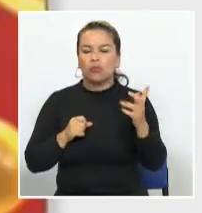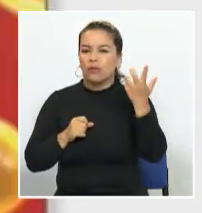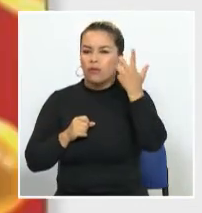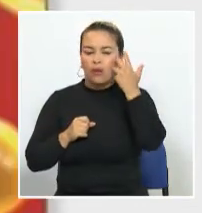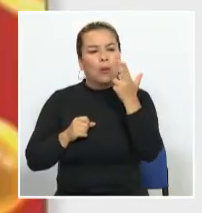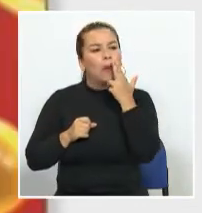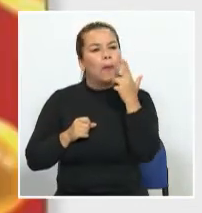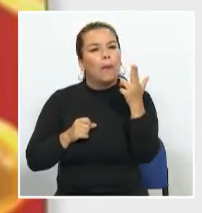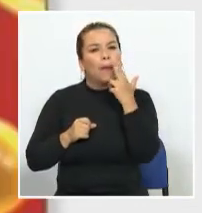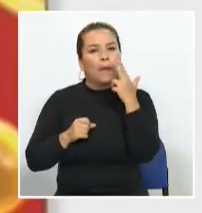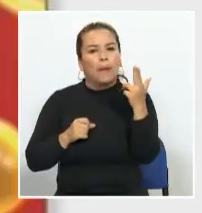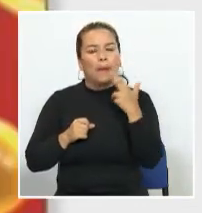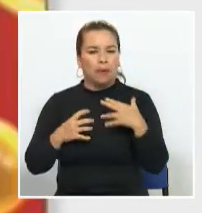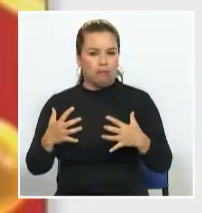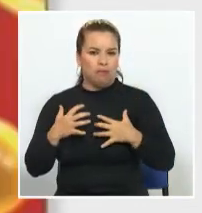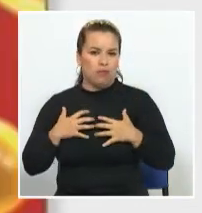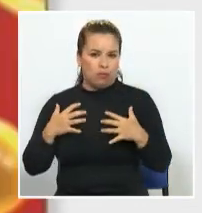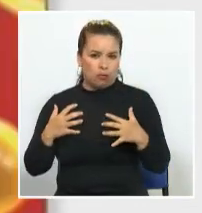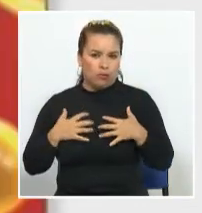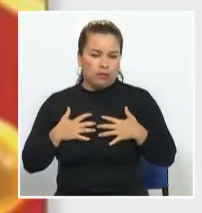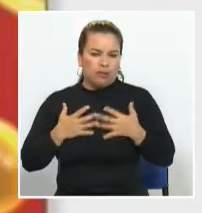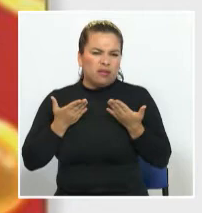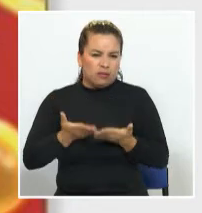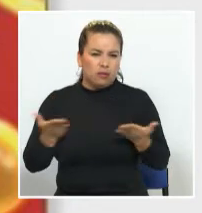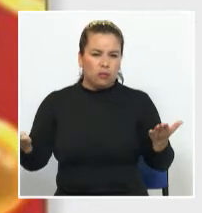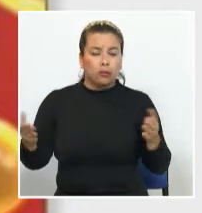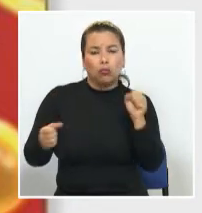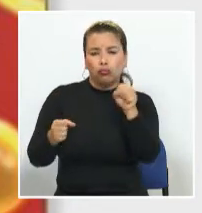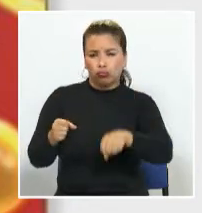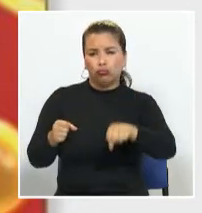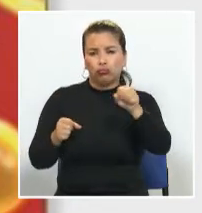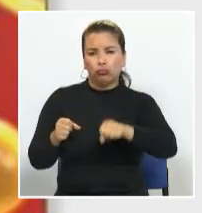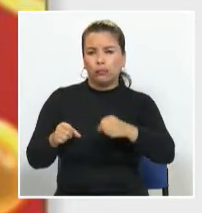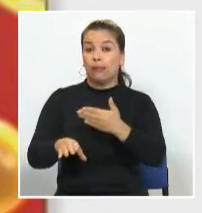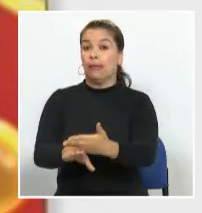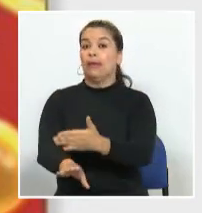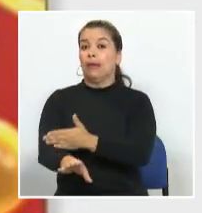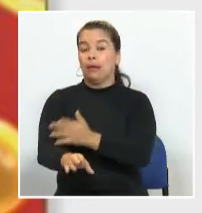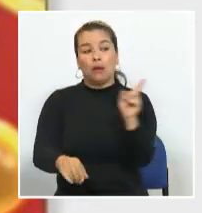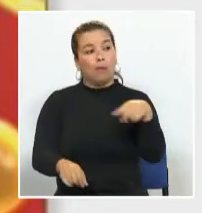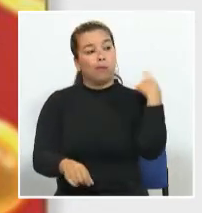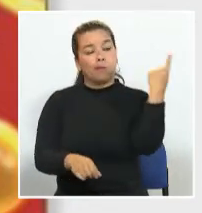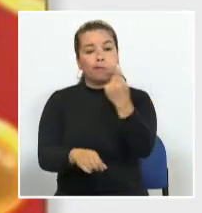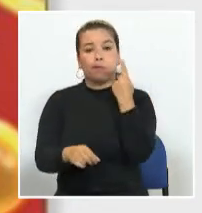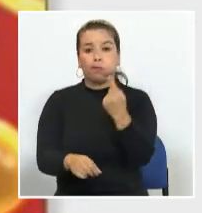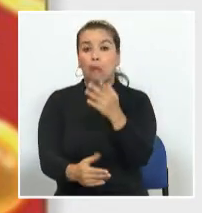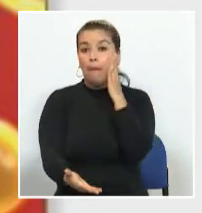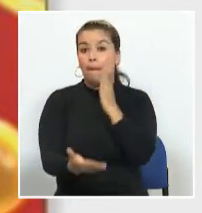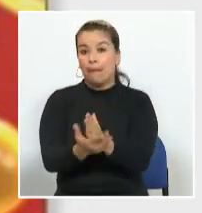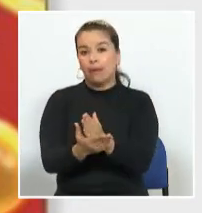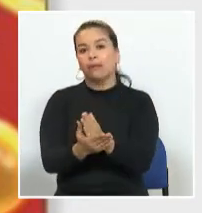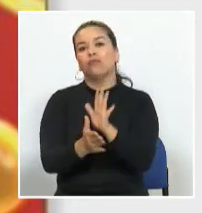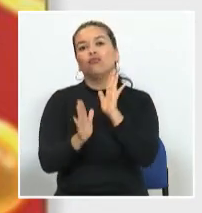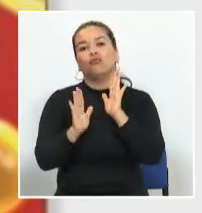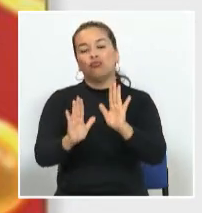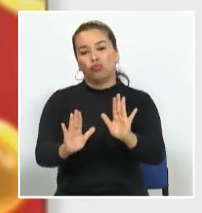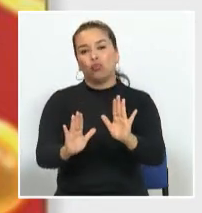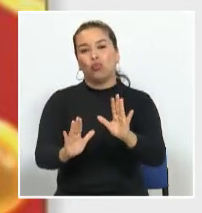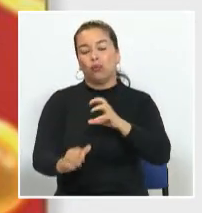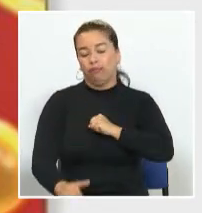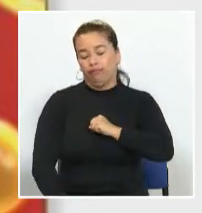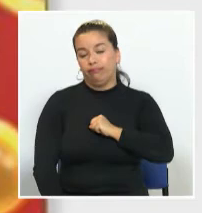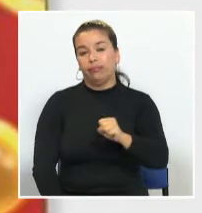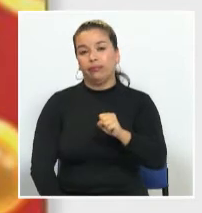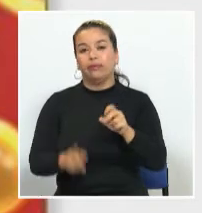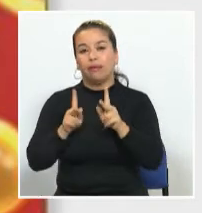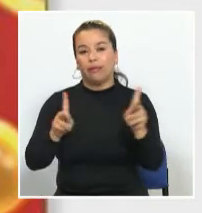produce bronquitis y enfisema, claro que sí, pero antes generalmente de producir eso ha ocasionado un infarto en la mayoría de los